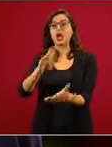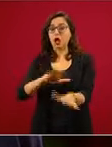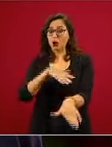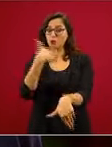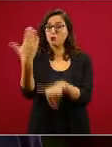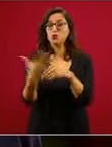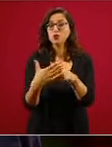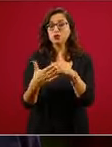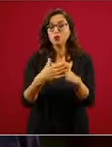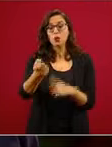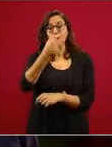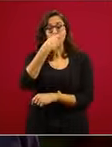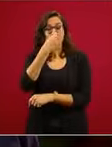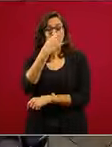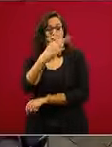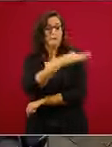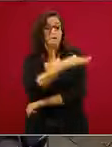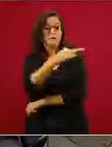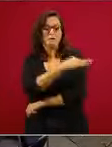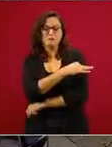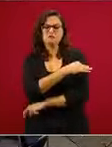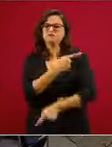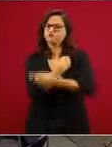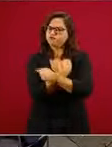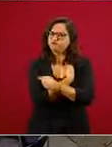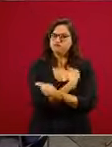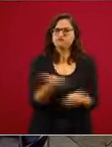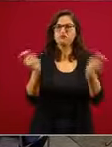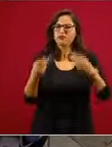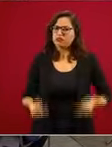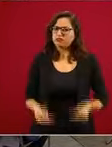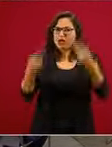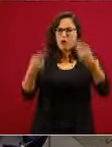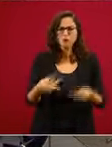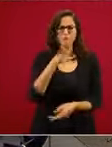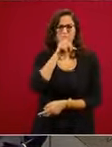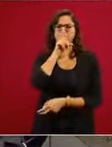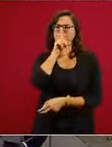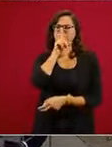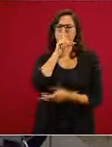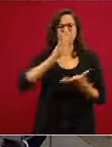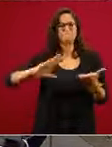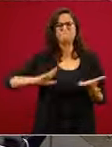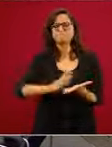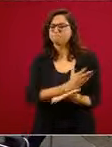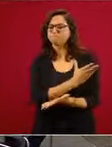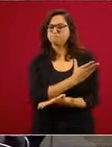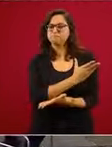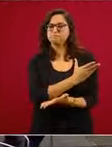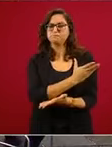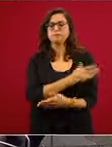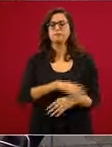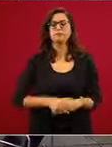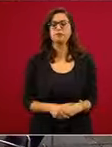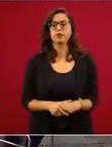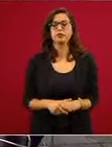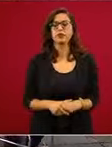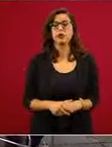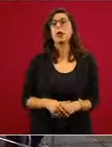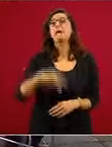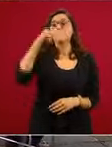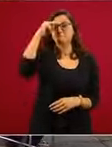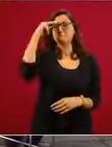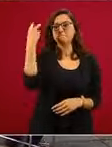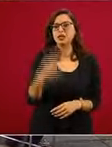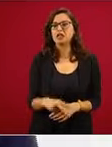vacunas tengan carácter no lucrativo. México participa en los principales